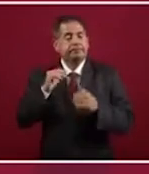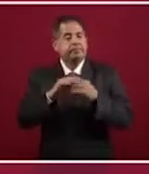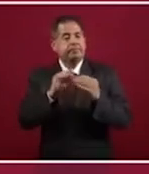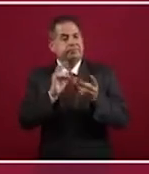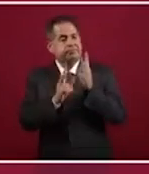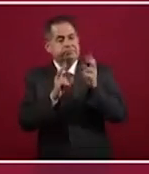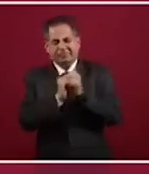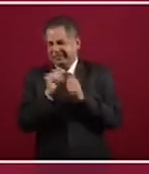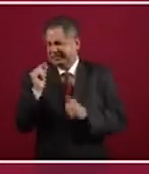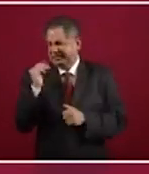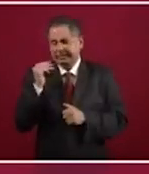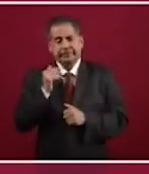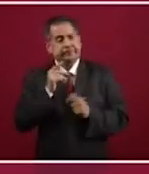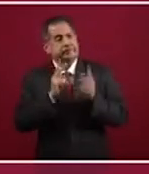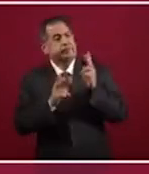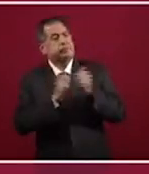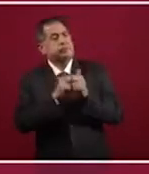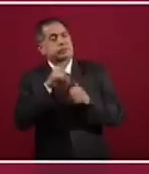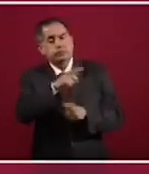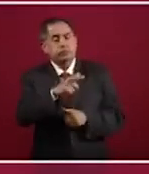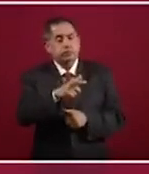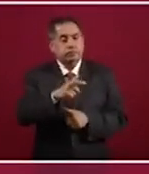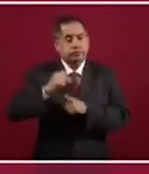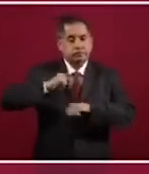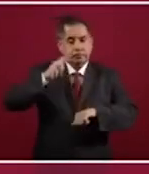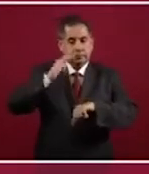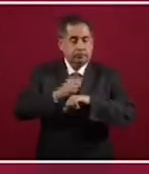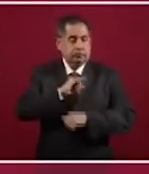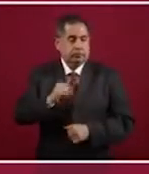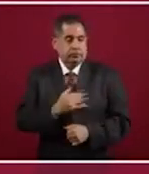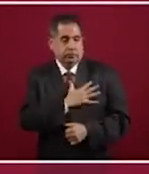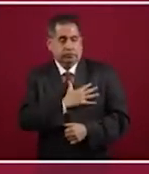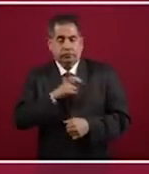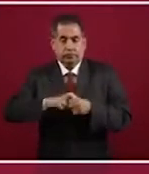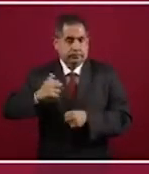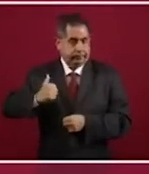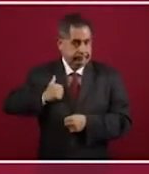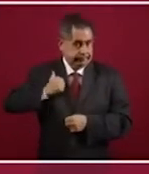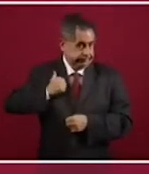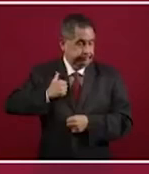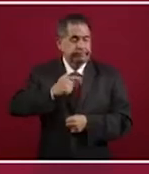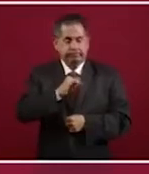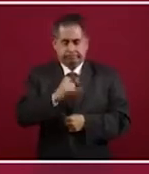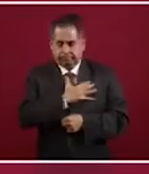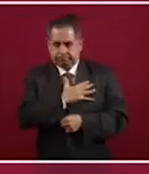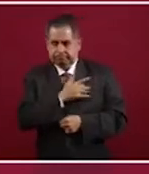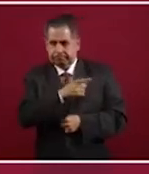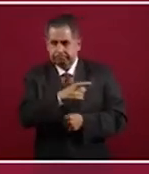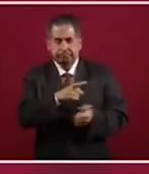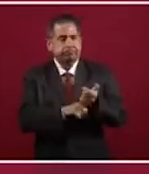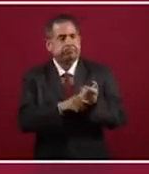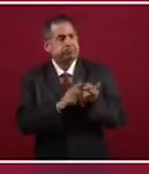poco con el primer ministro Trudeau y fue muy